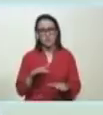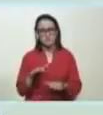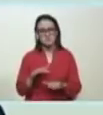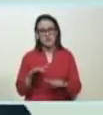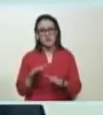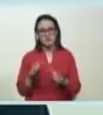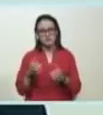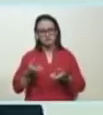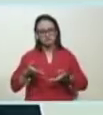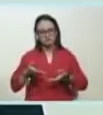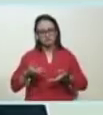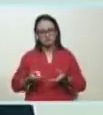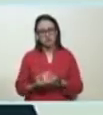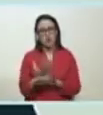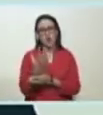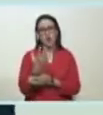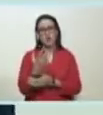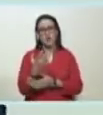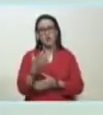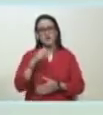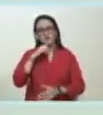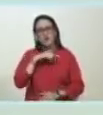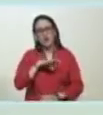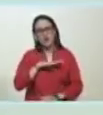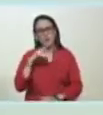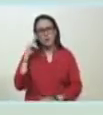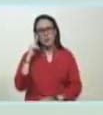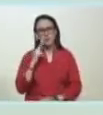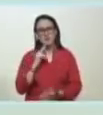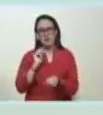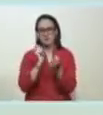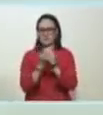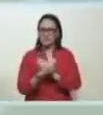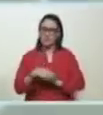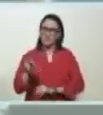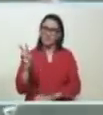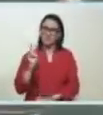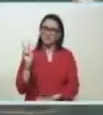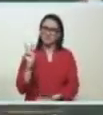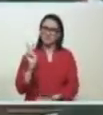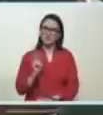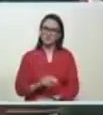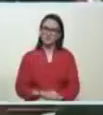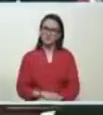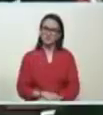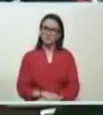nacido desde las raíces de Bolívar para transformar el país.